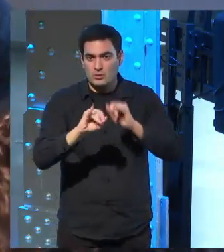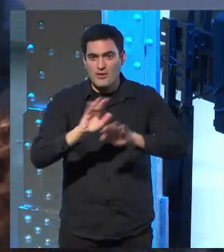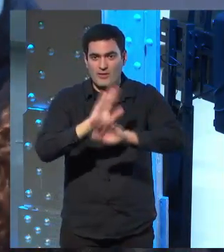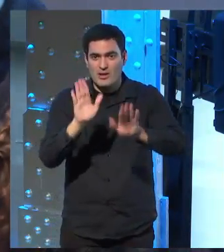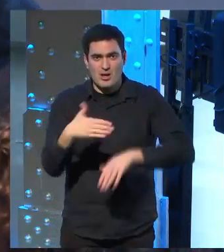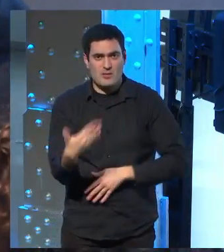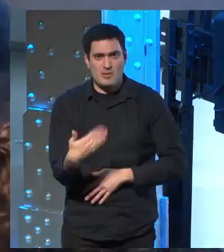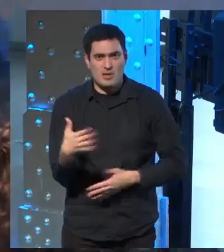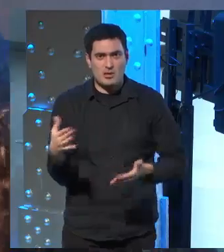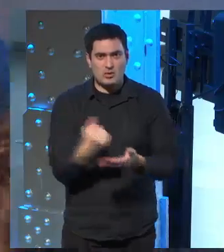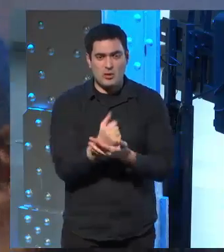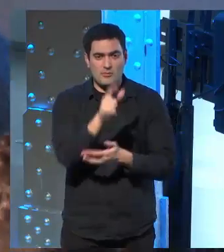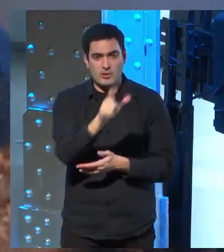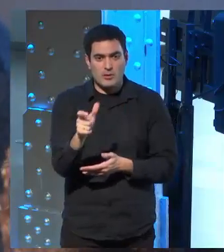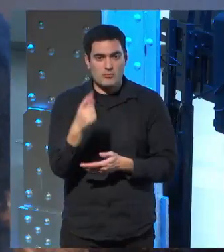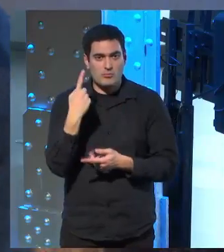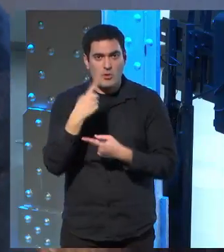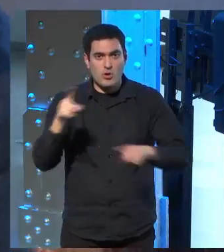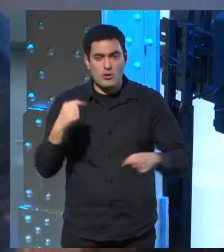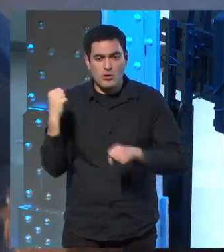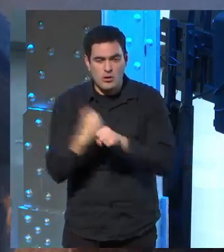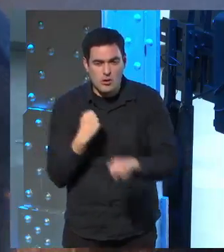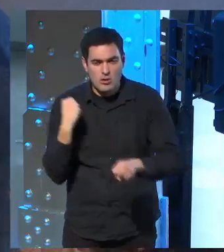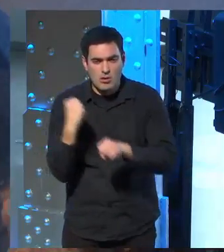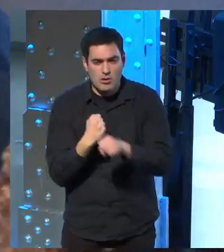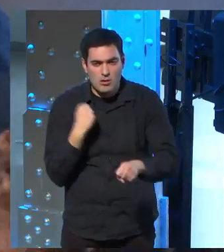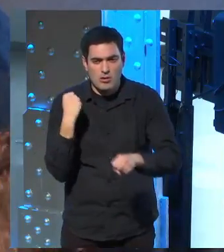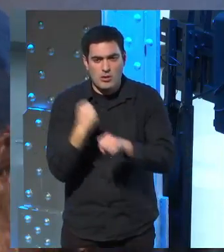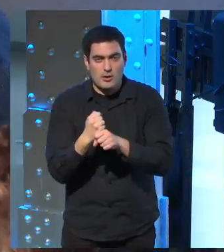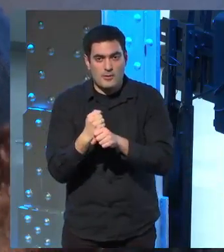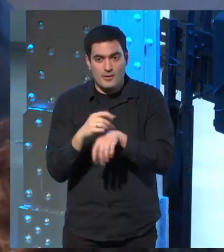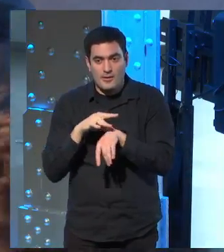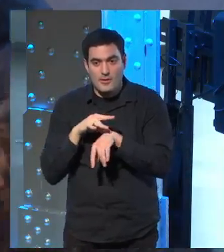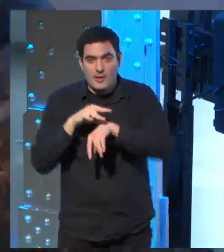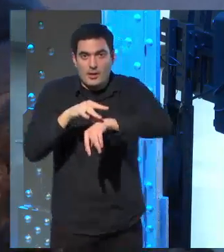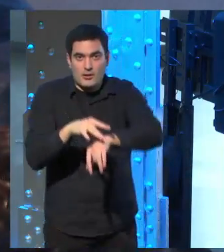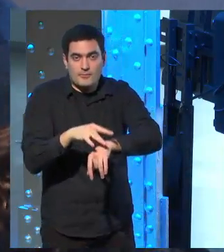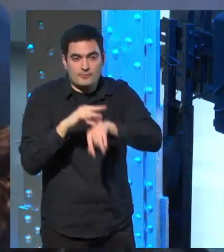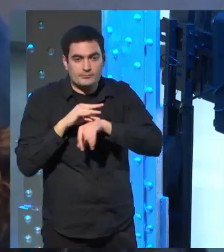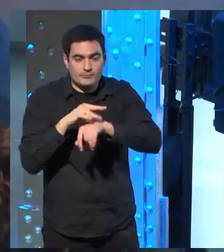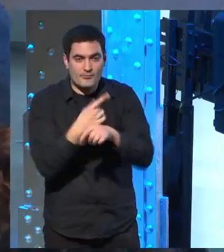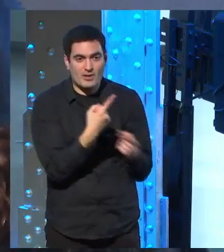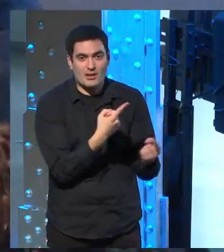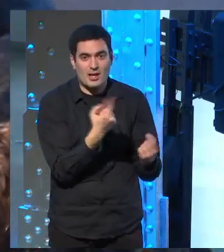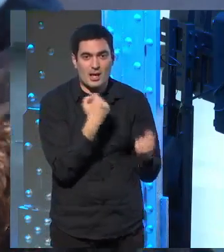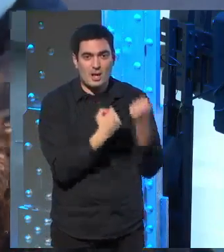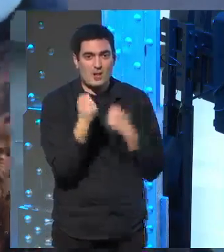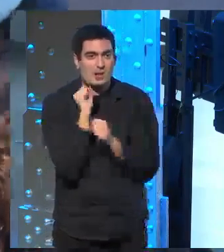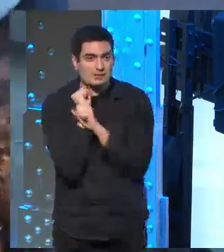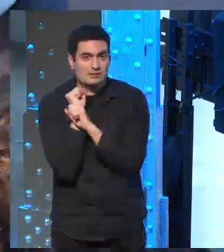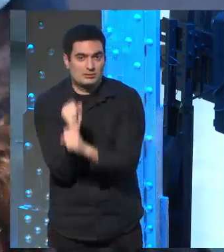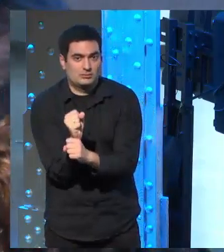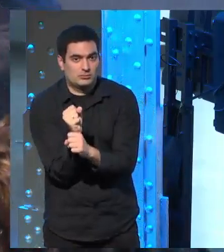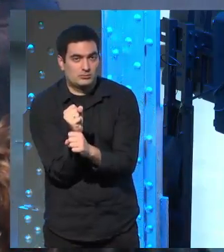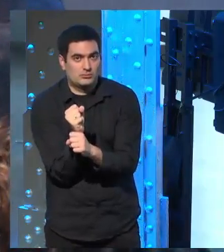músicos y todos los artistas han trabajado siempre por encargo y urgidos por la necesidad económica y todo